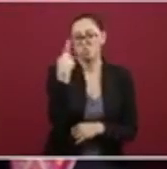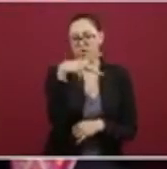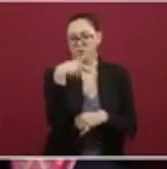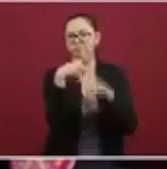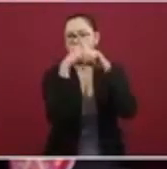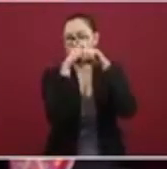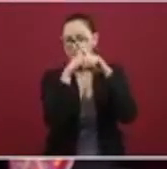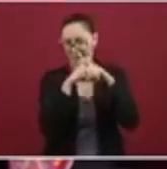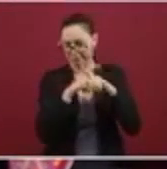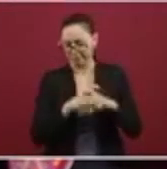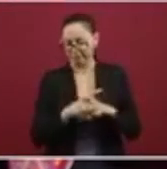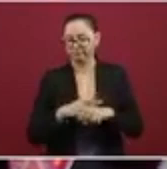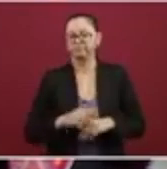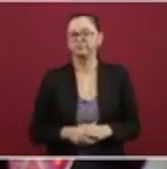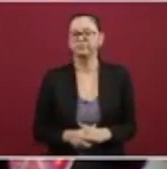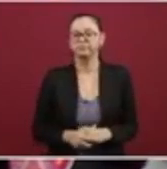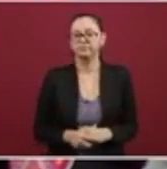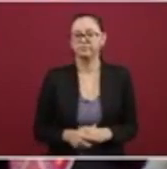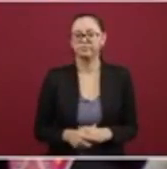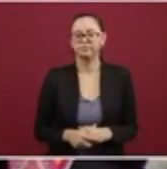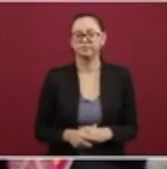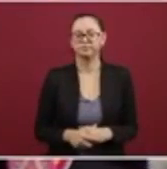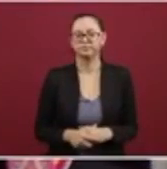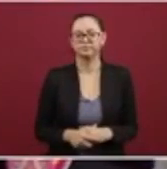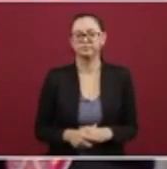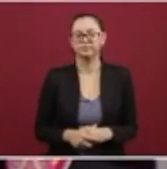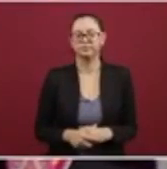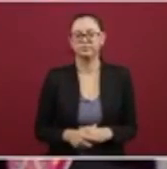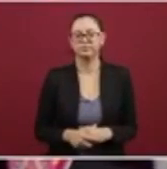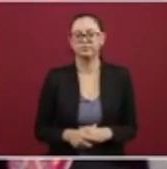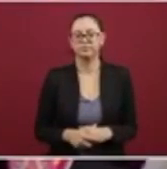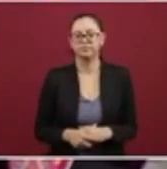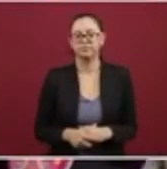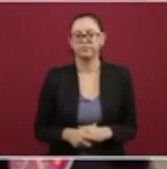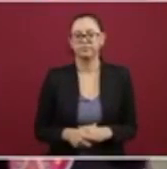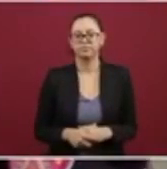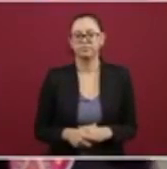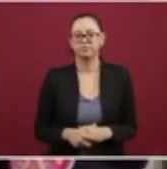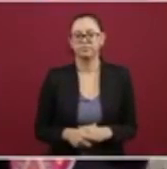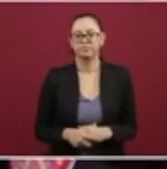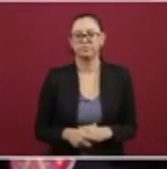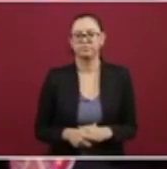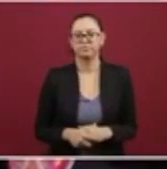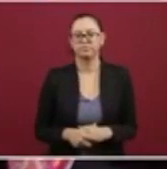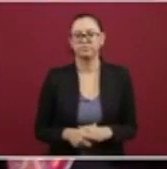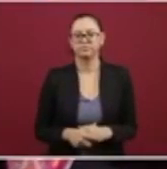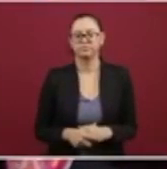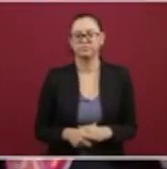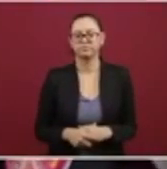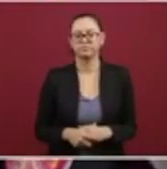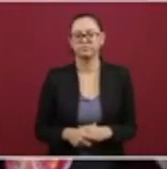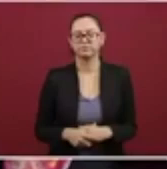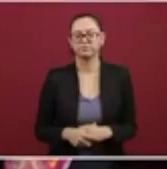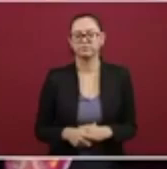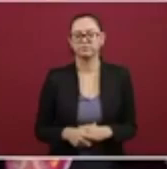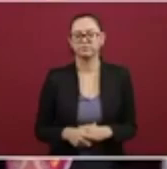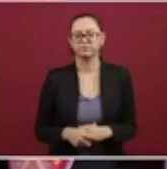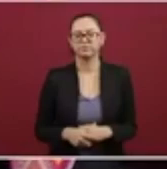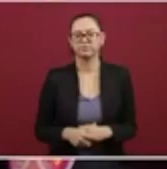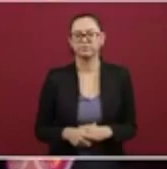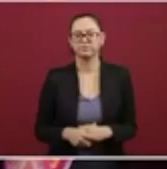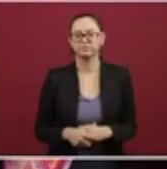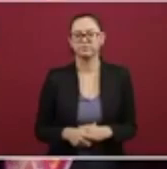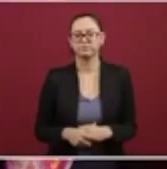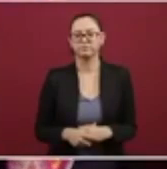Ker Juramutin. Erkitzen ya, si yo juak, que erkitzen kula, chacampe, mancuchajatik, para